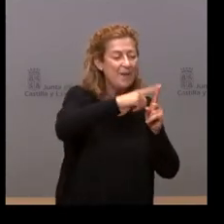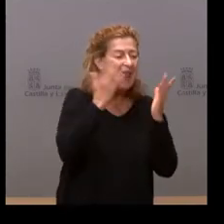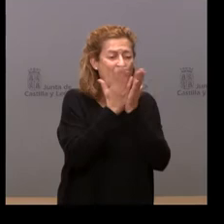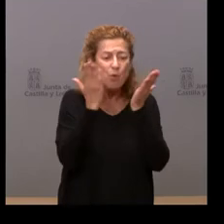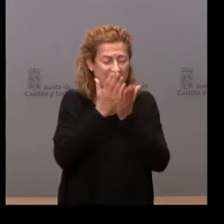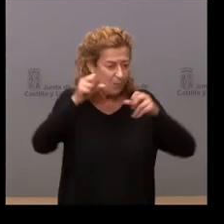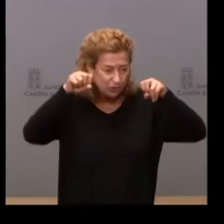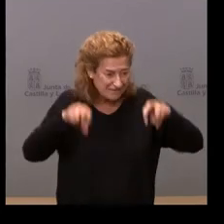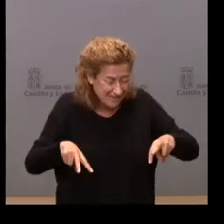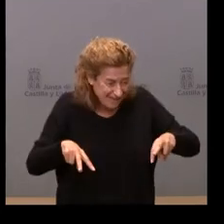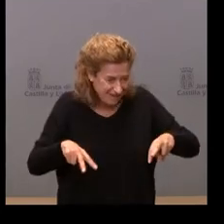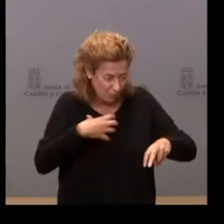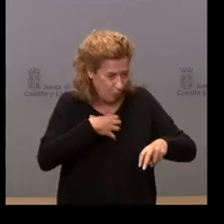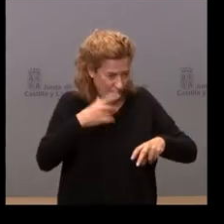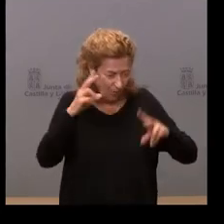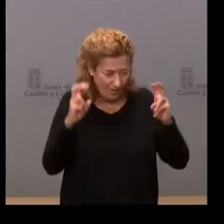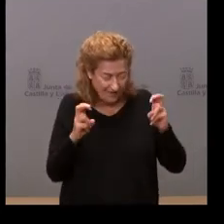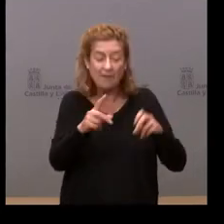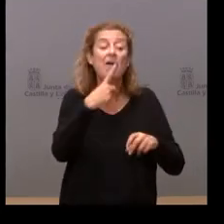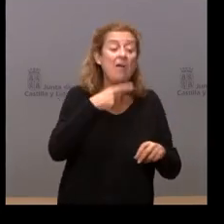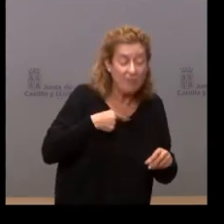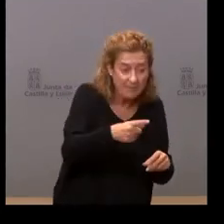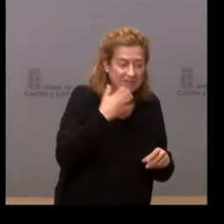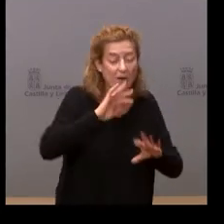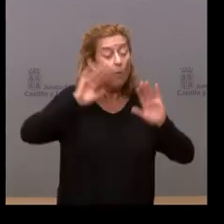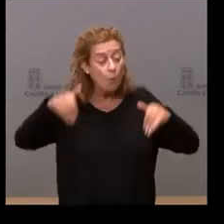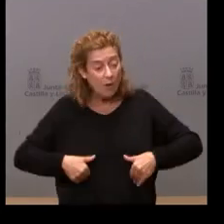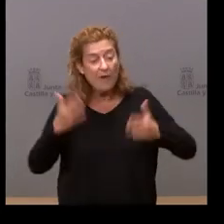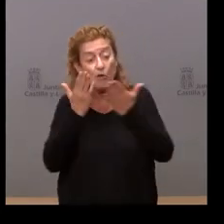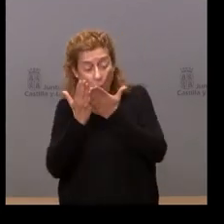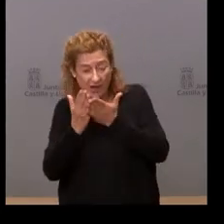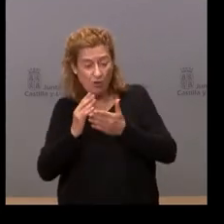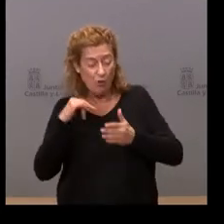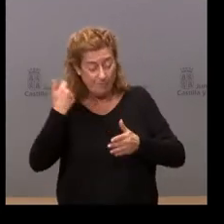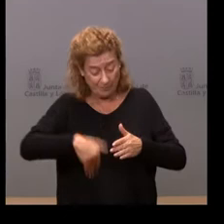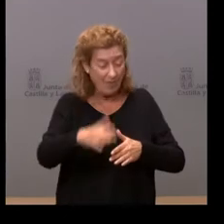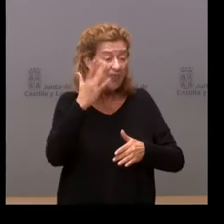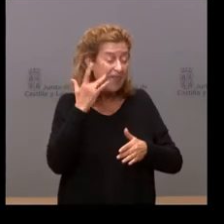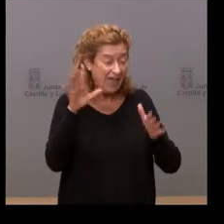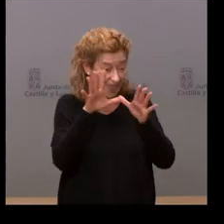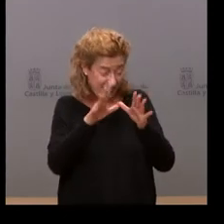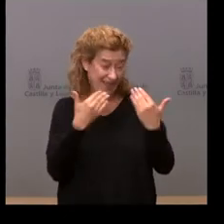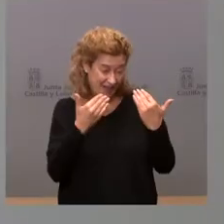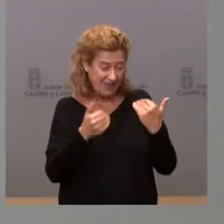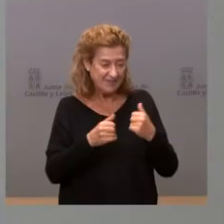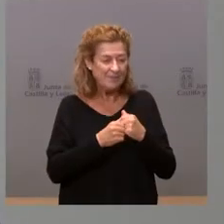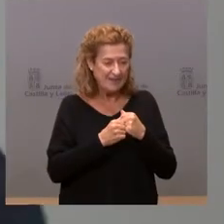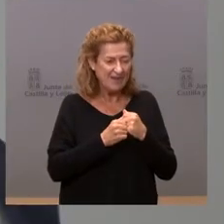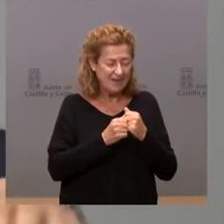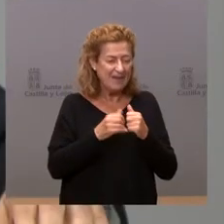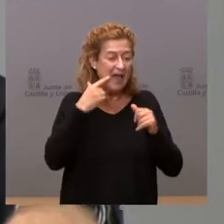sé si nos puede confirmar que va a ser así en la vuelta a las aulas el próximo día 10 gracias a